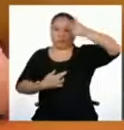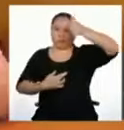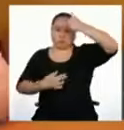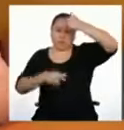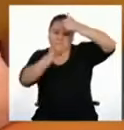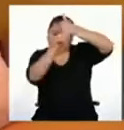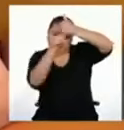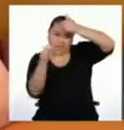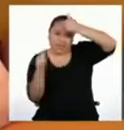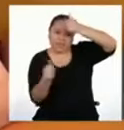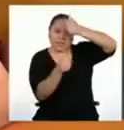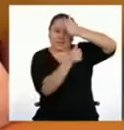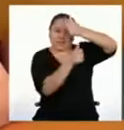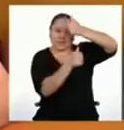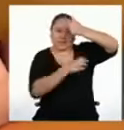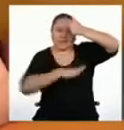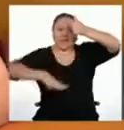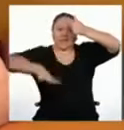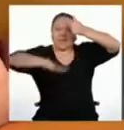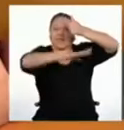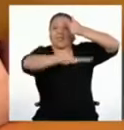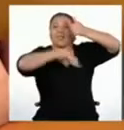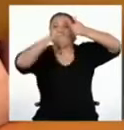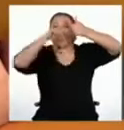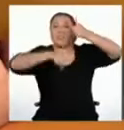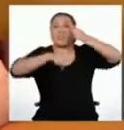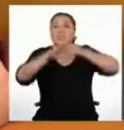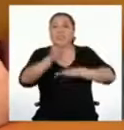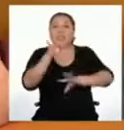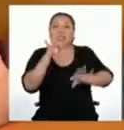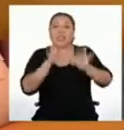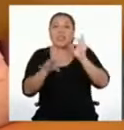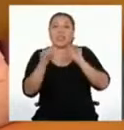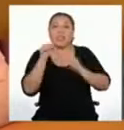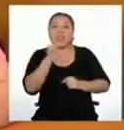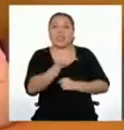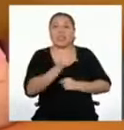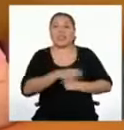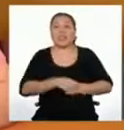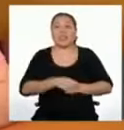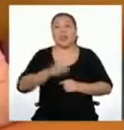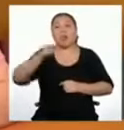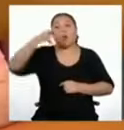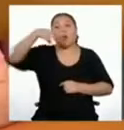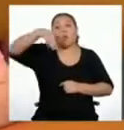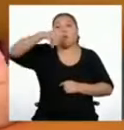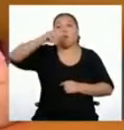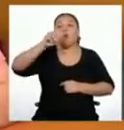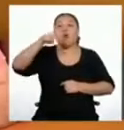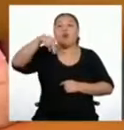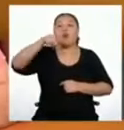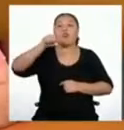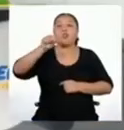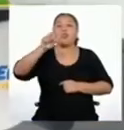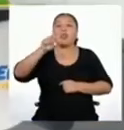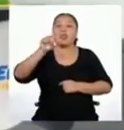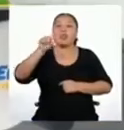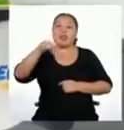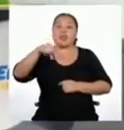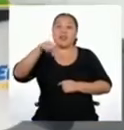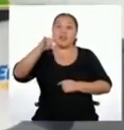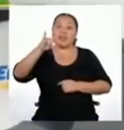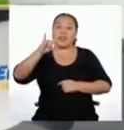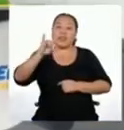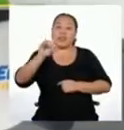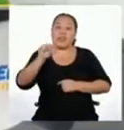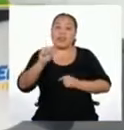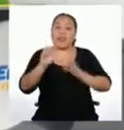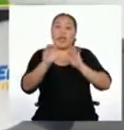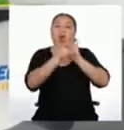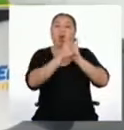por poderes independientes, se le conoce como monarquía constitucional.